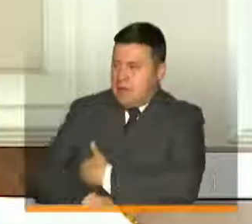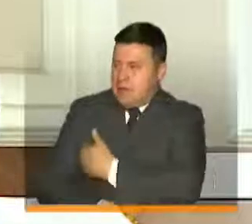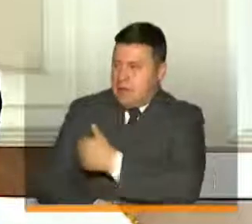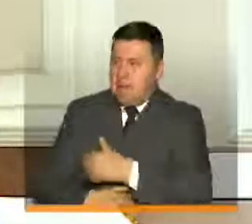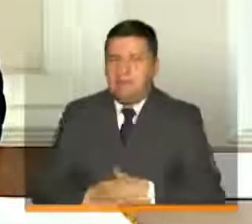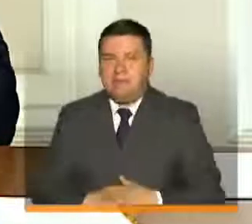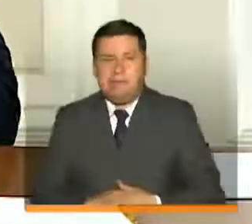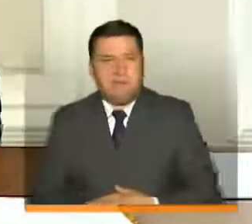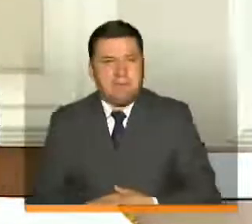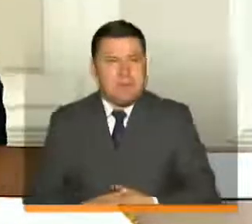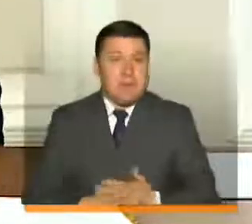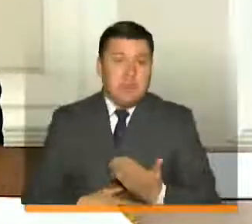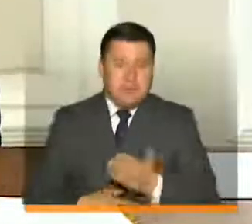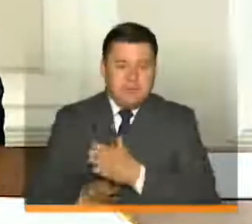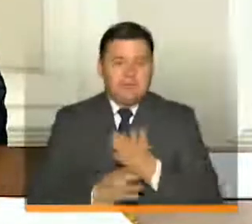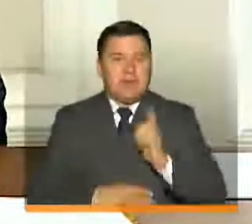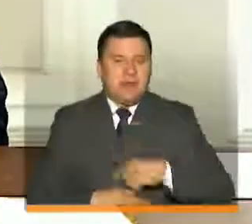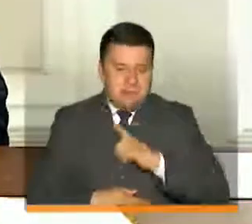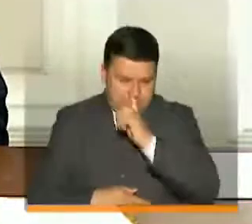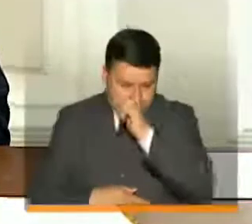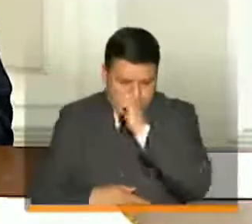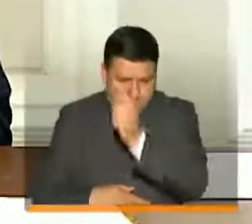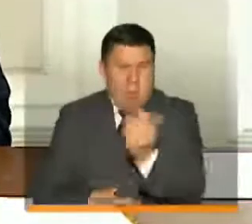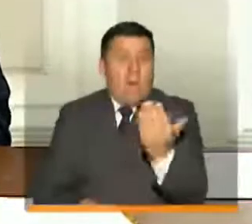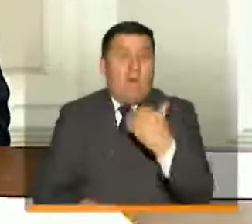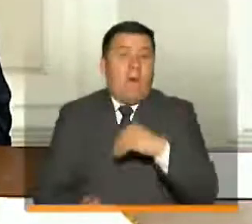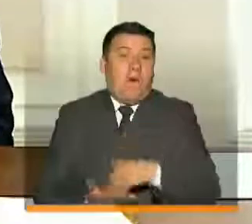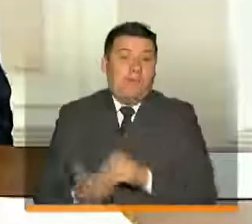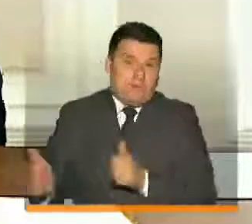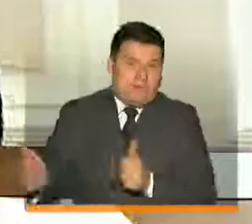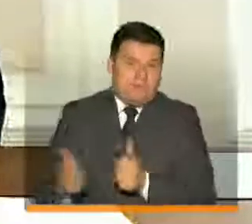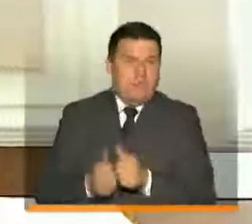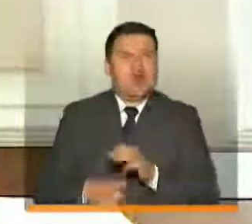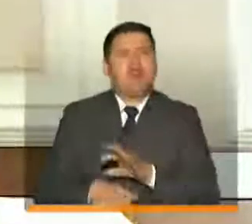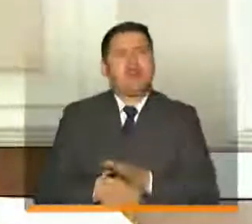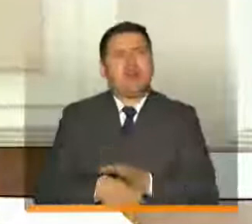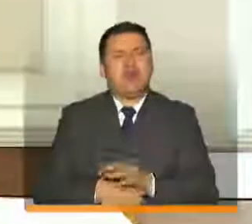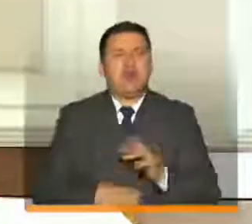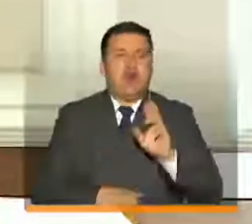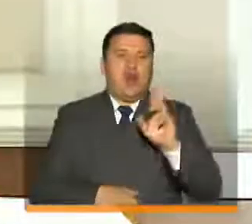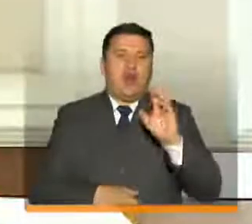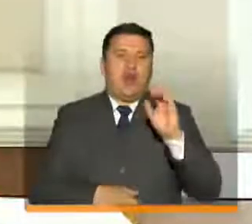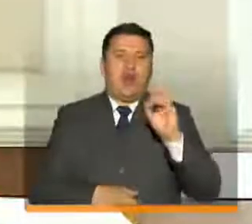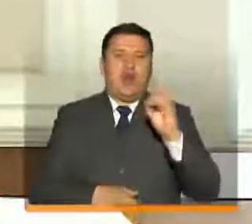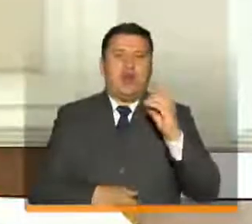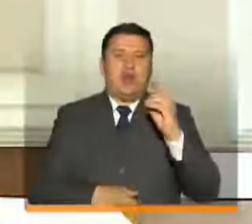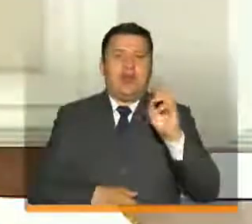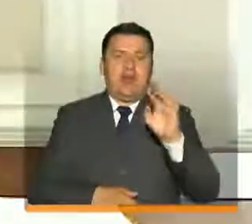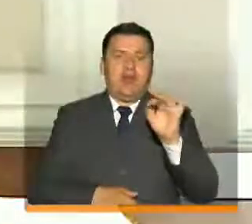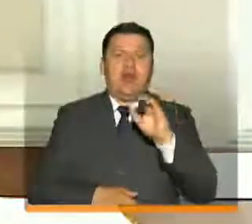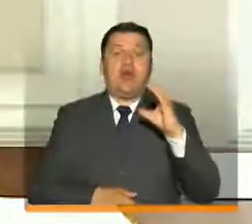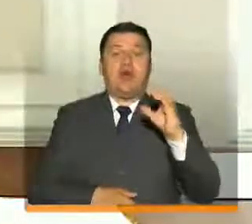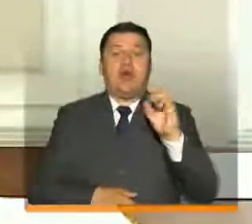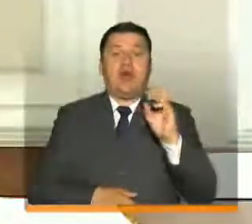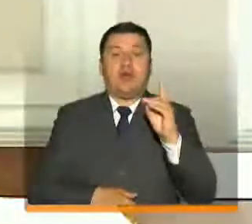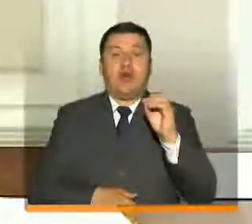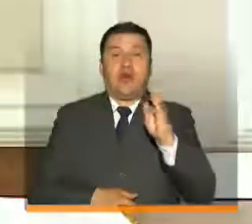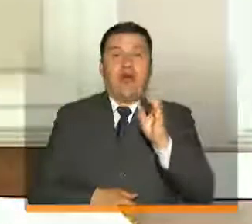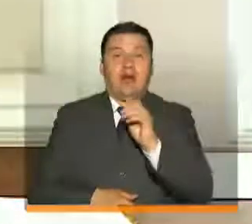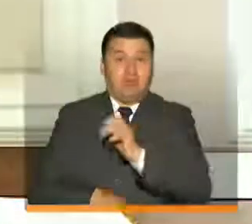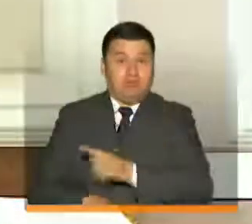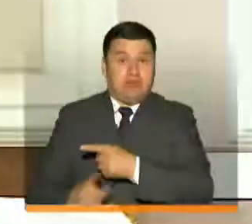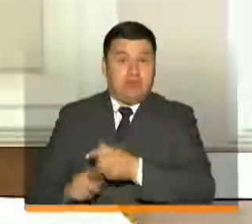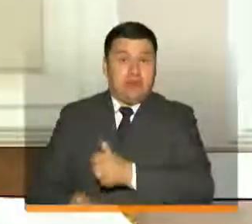Y es también un honor para nosotros tener nuevamente aquí al doctor Rodrigo Córdoba, quien ha sido el